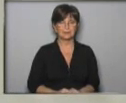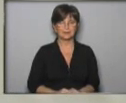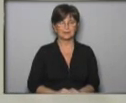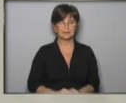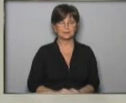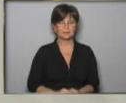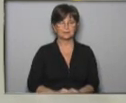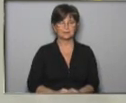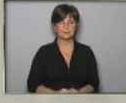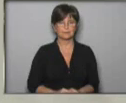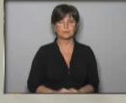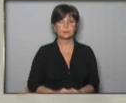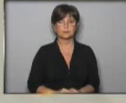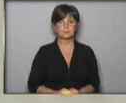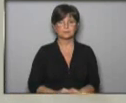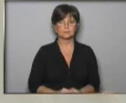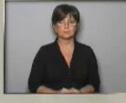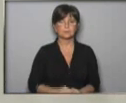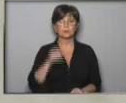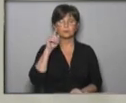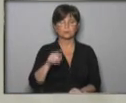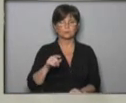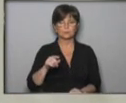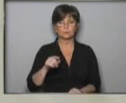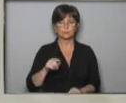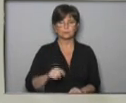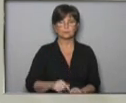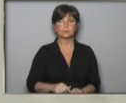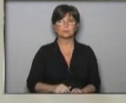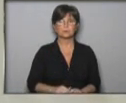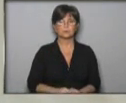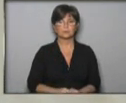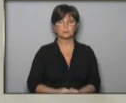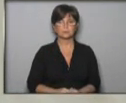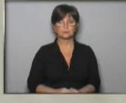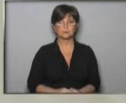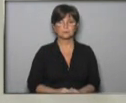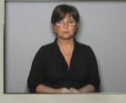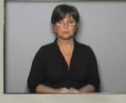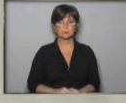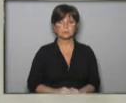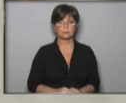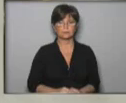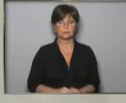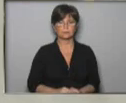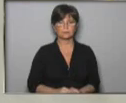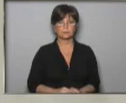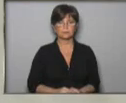Ci benedica, Padre Santo, tutti noi, le nostre famiglie e il nostro